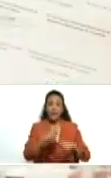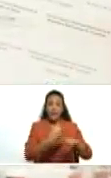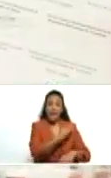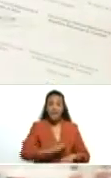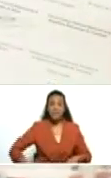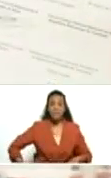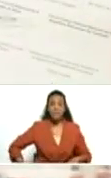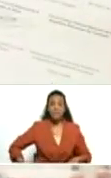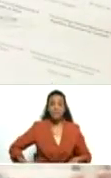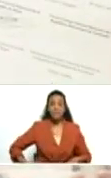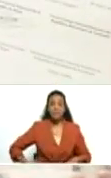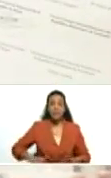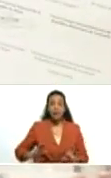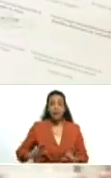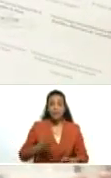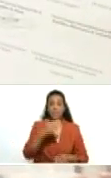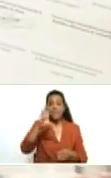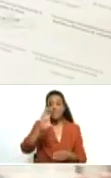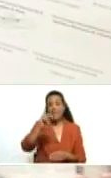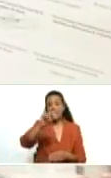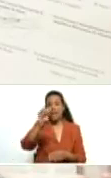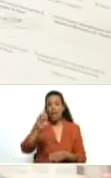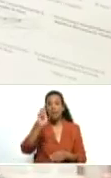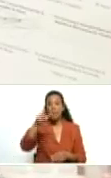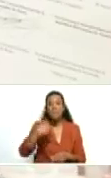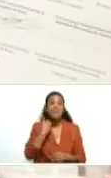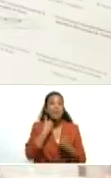También se la llevó una enfermedad de larga data.